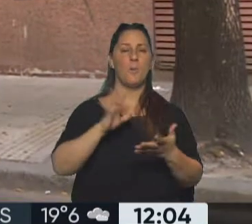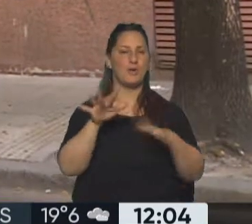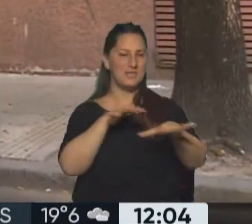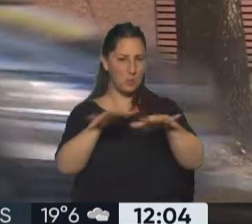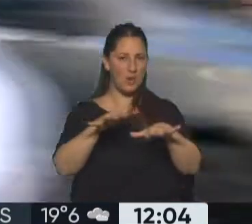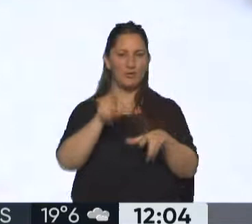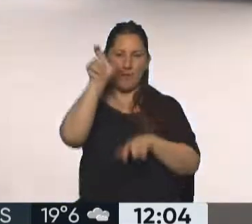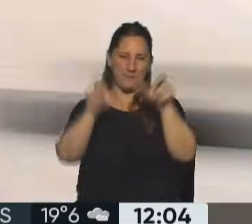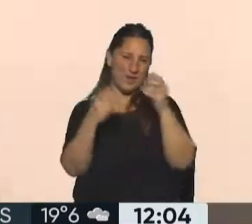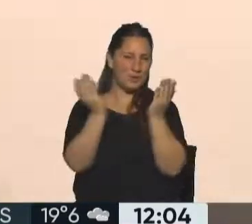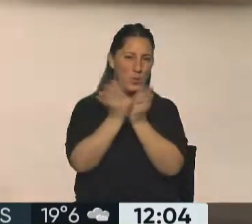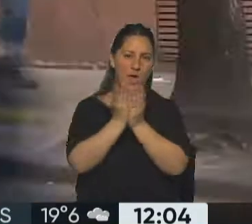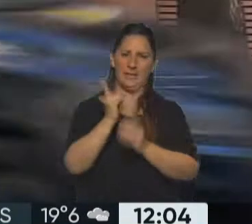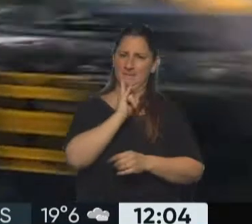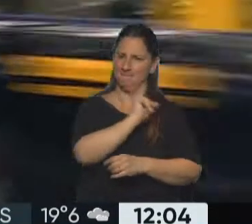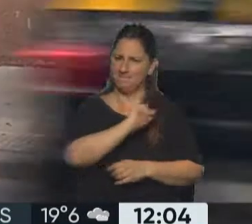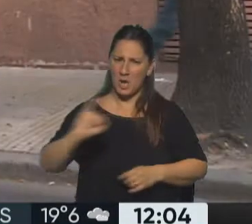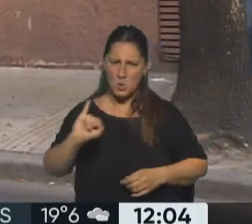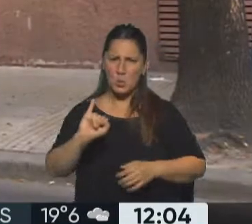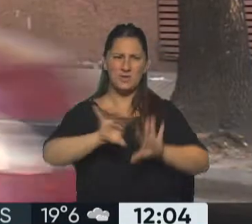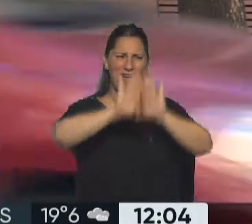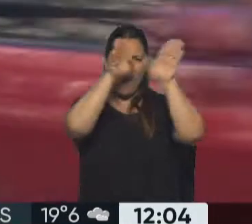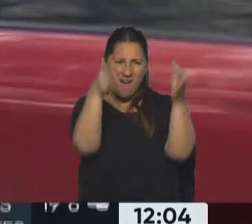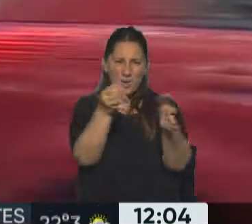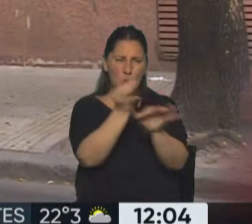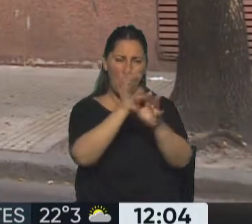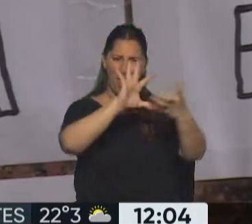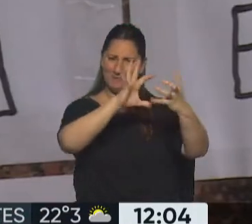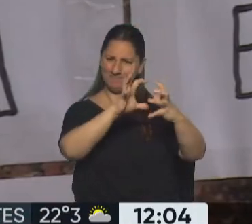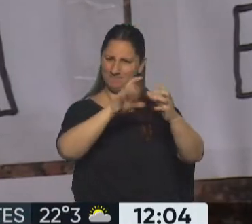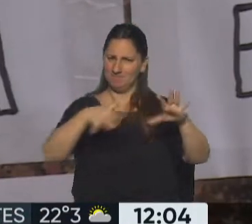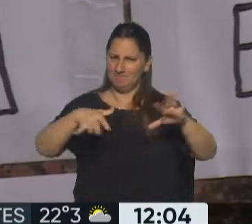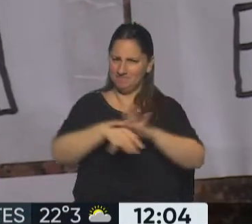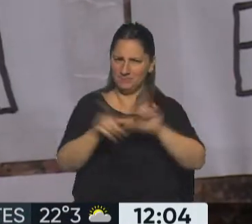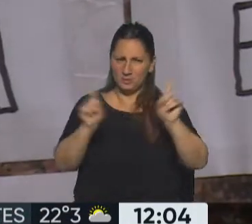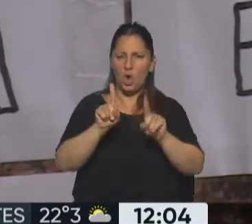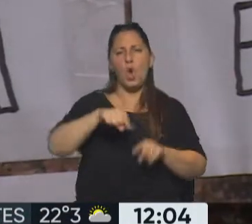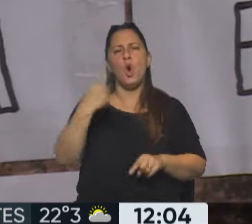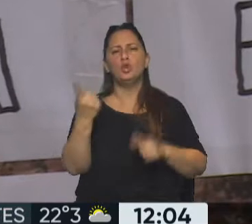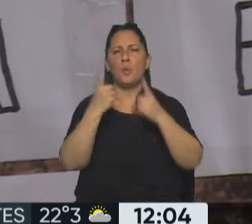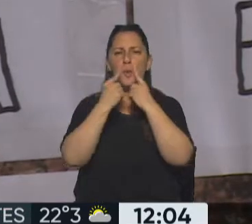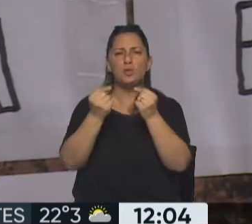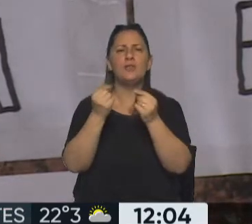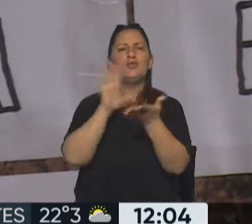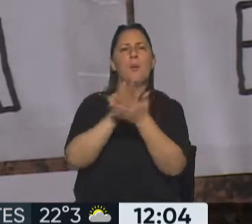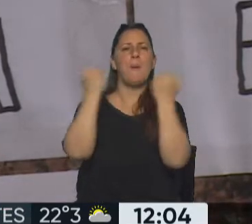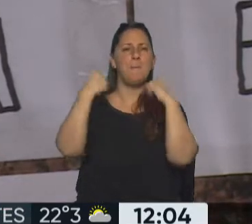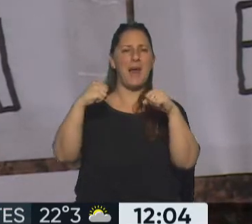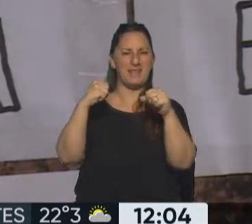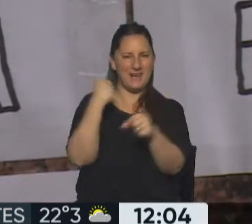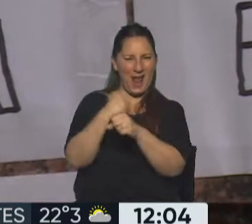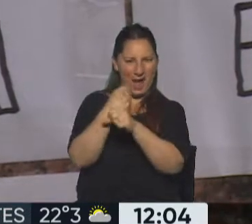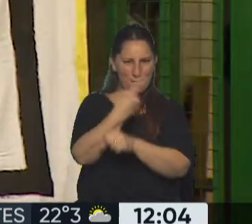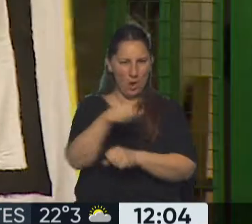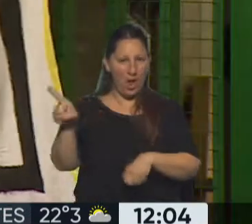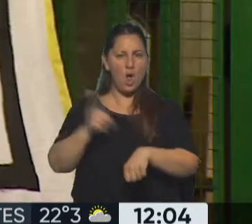los estudiantes denuncian no son las ideales. Y otro aspecto central está vinculado con las prácticas laborales, que en su momento